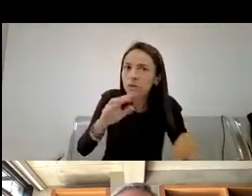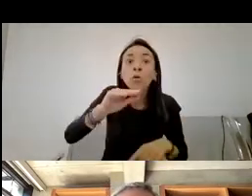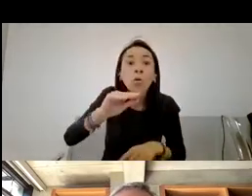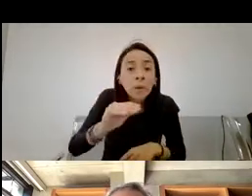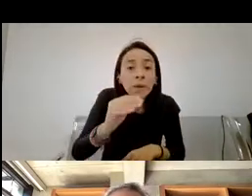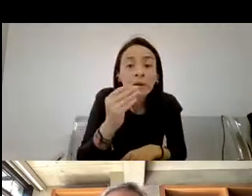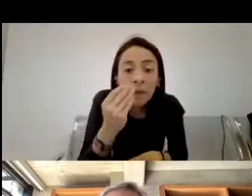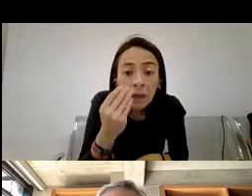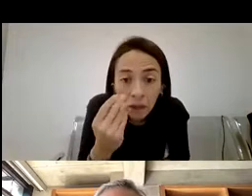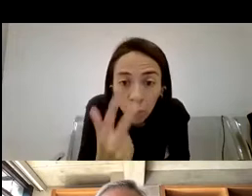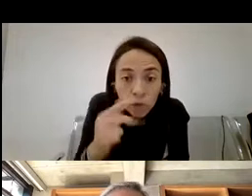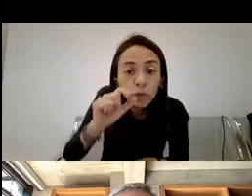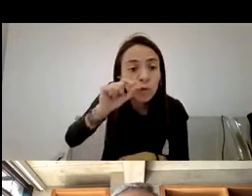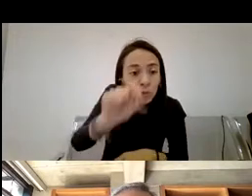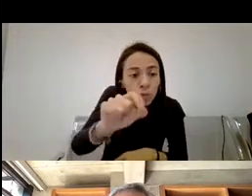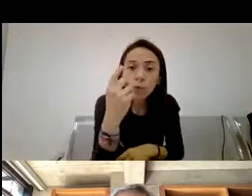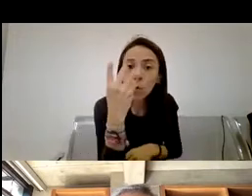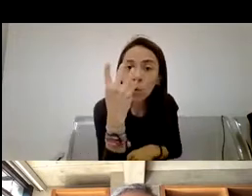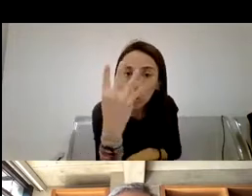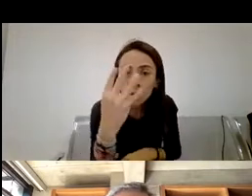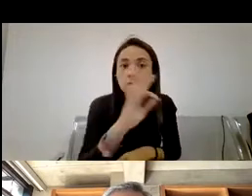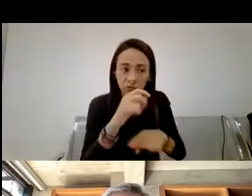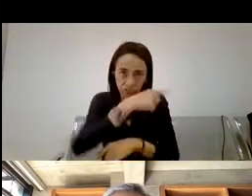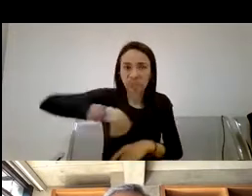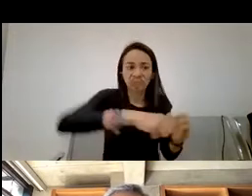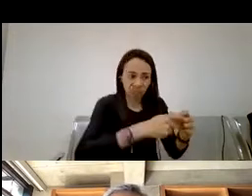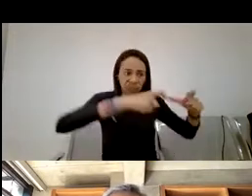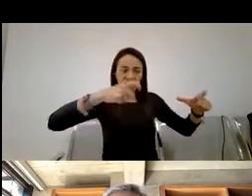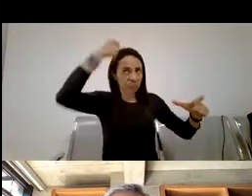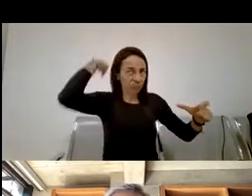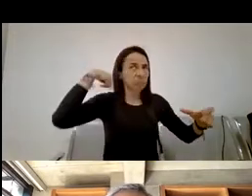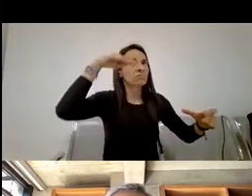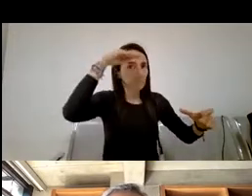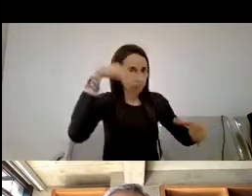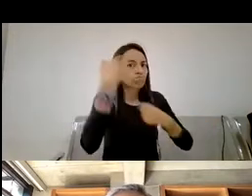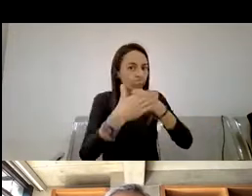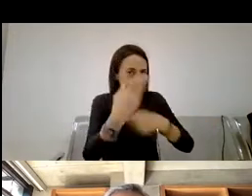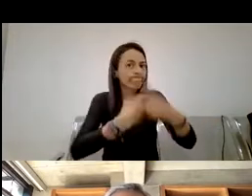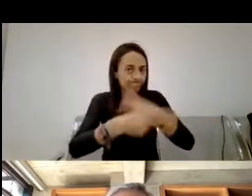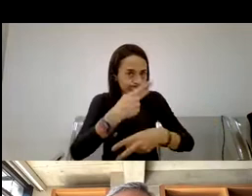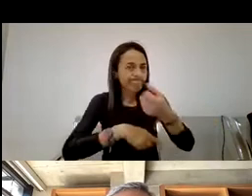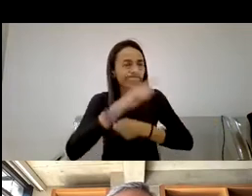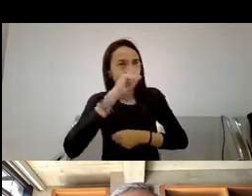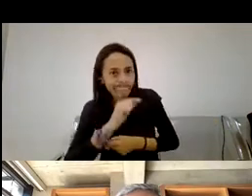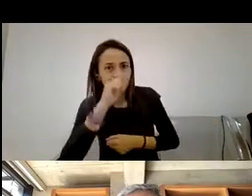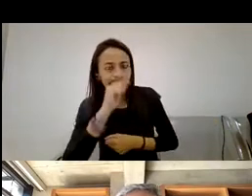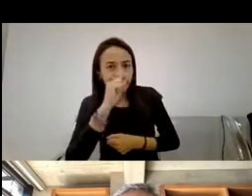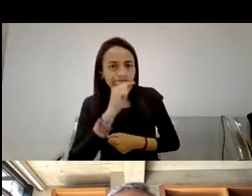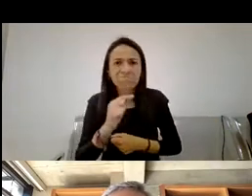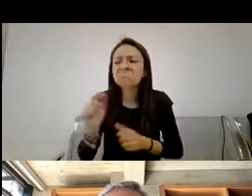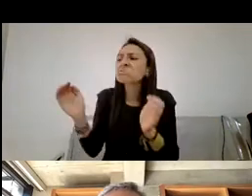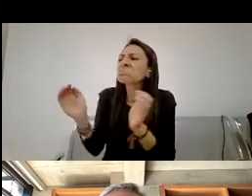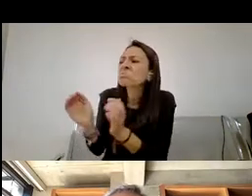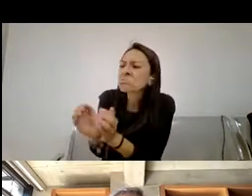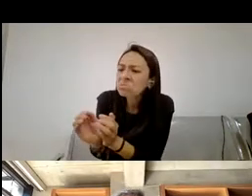98.4% que sí tiene afectación a nuestro trabajo y solo el 1.6% que nos afectará poco. Pasamos,